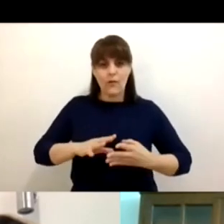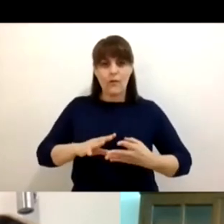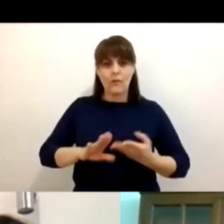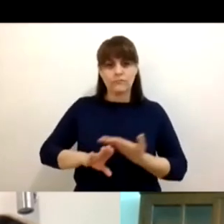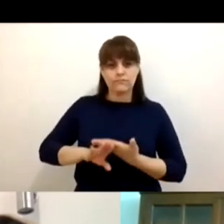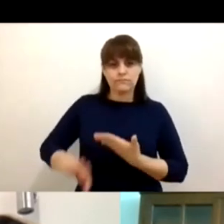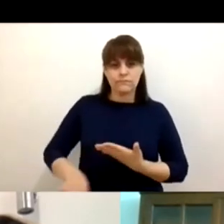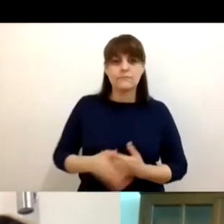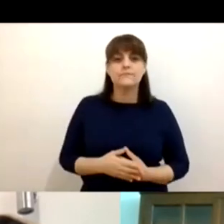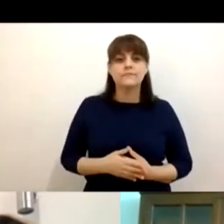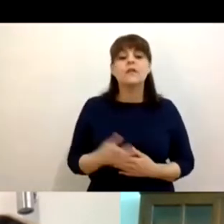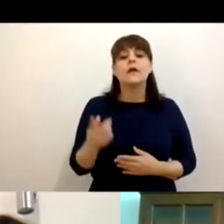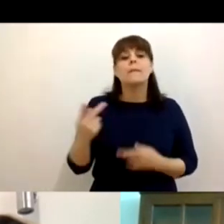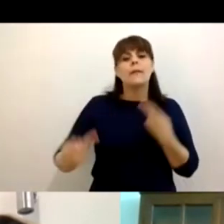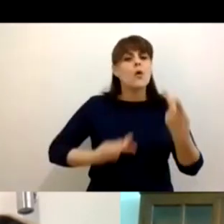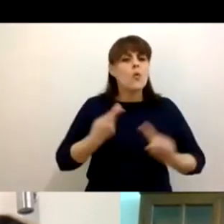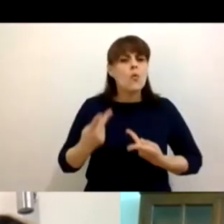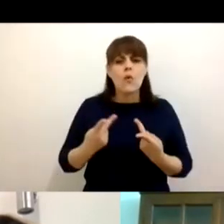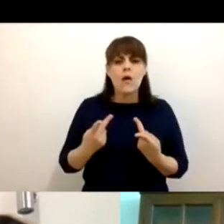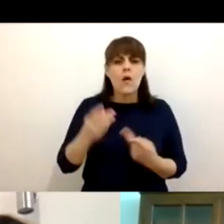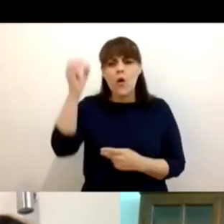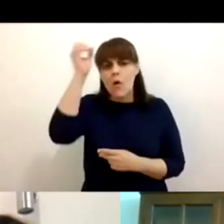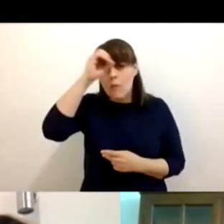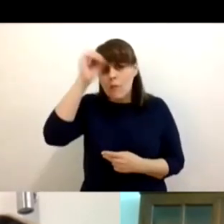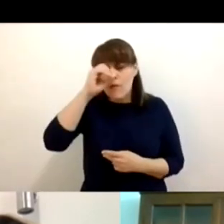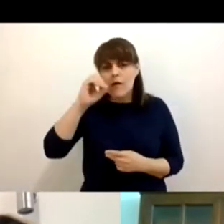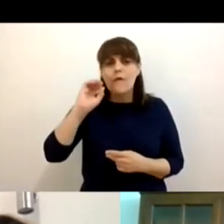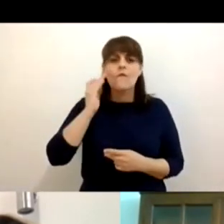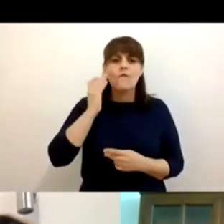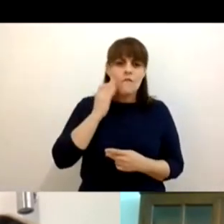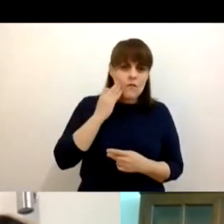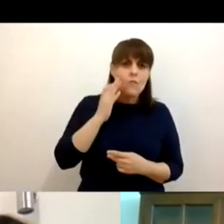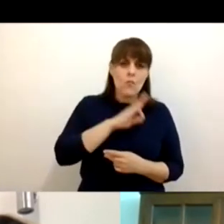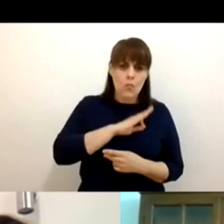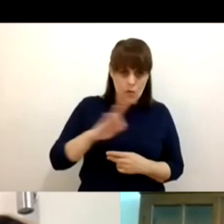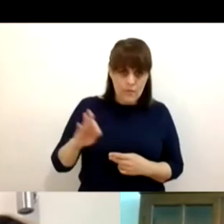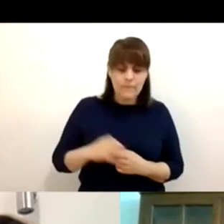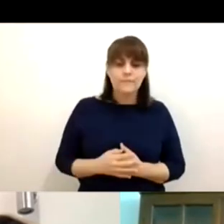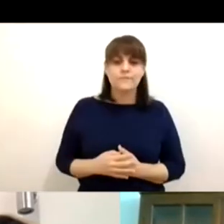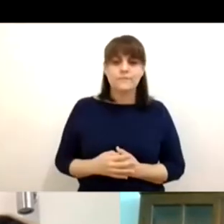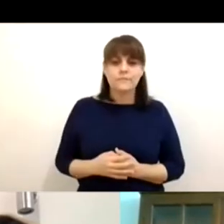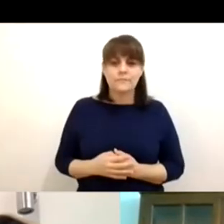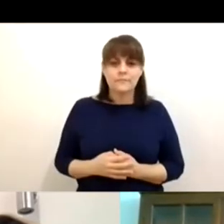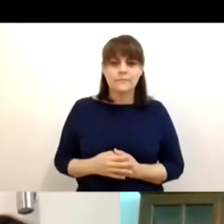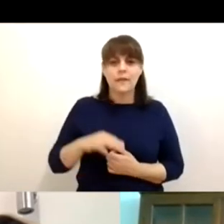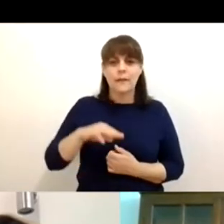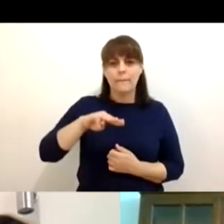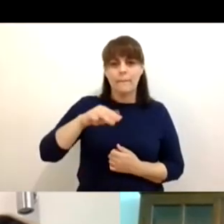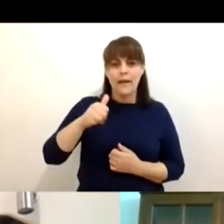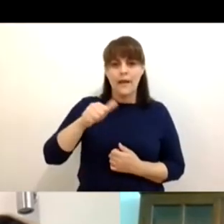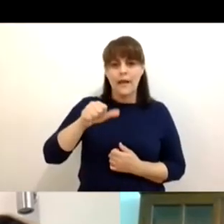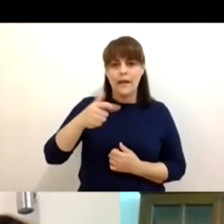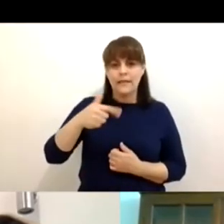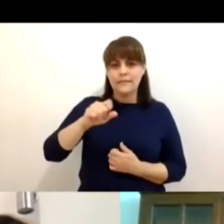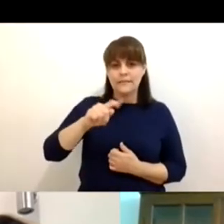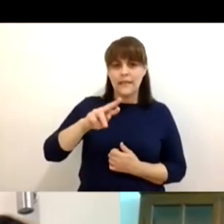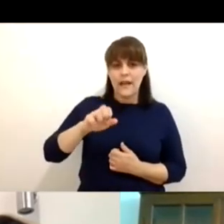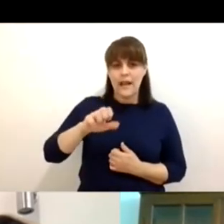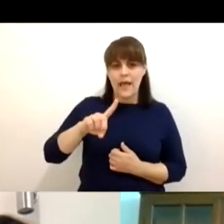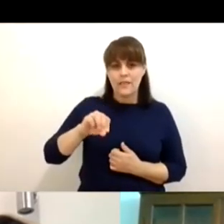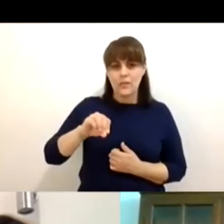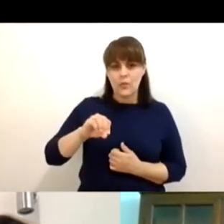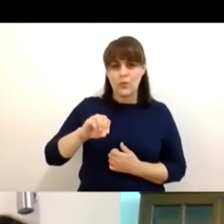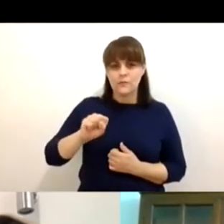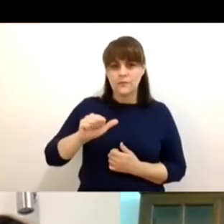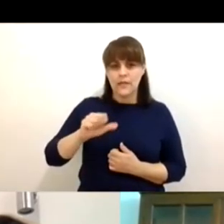también. Estamos en Facebook Live. El magistrado Santiago Altamirano. Le toca empezar, después si les